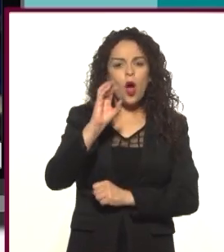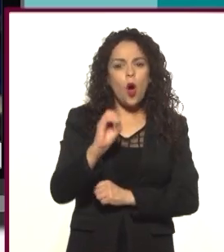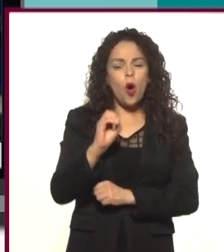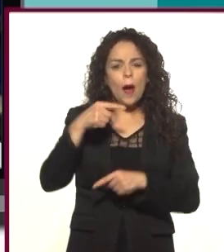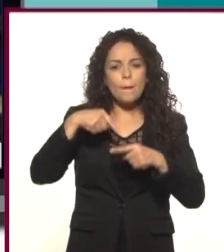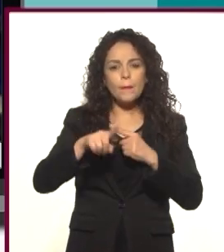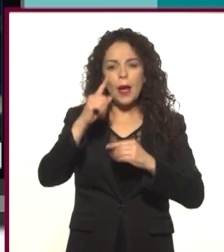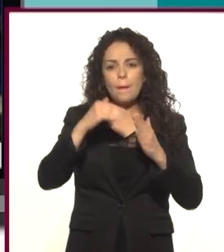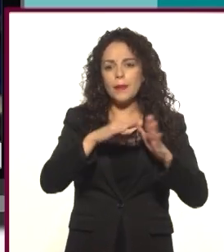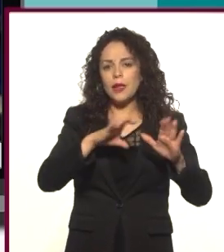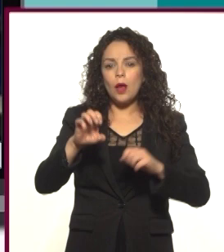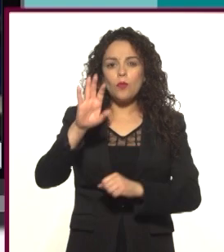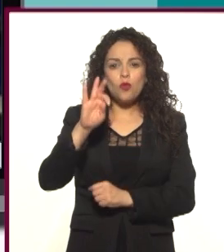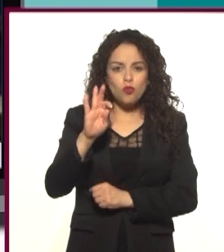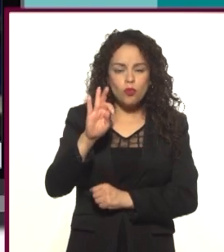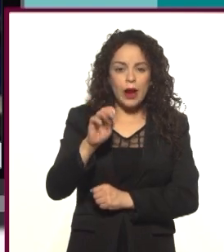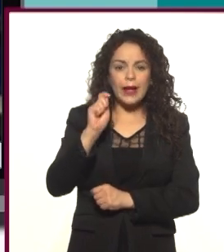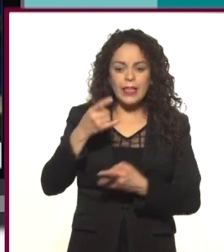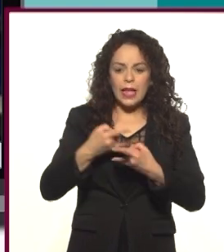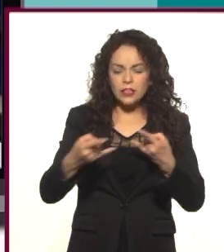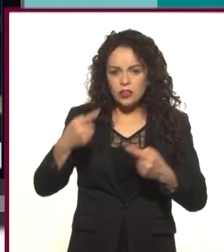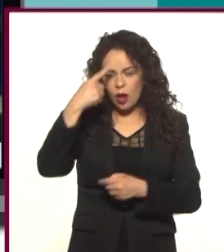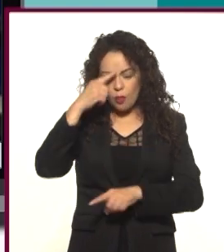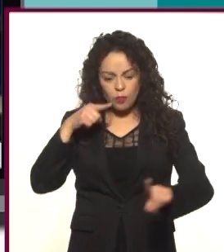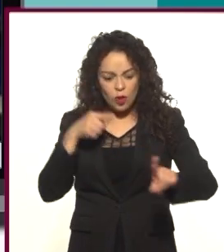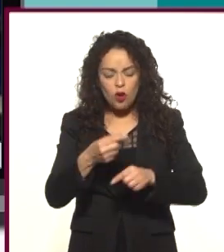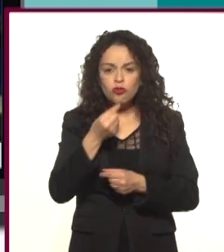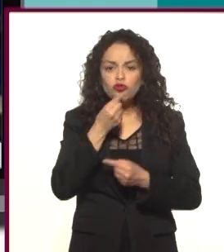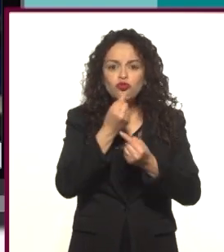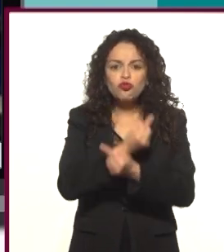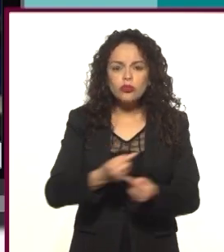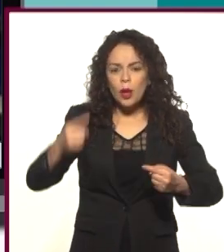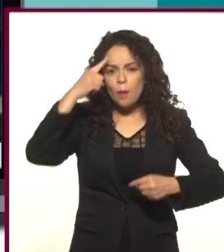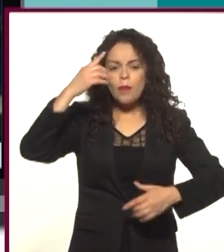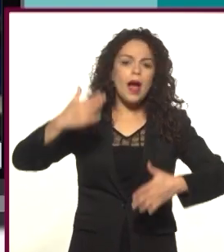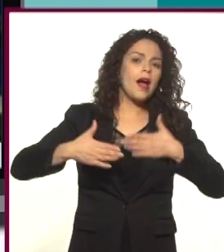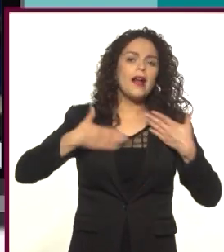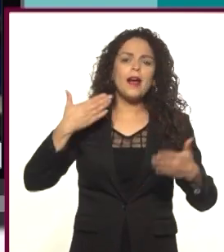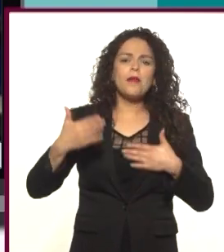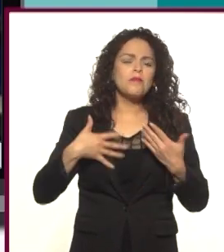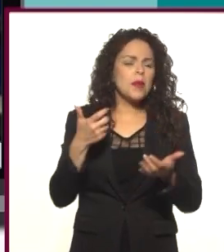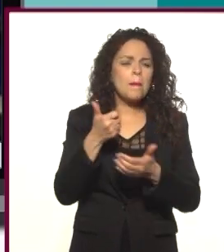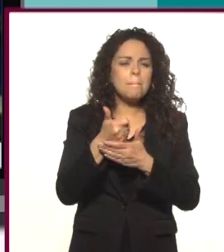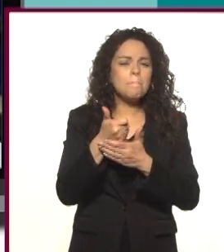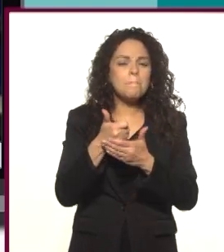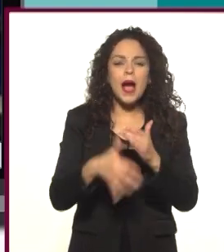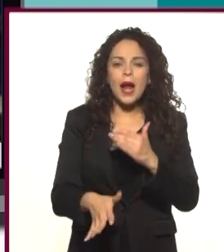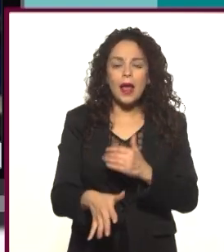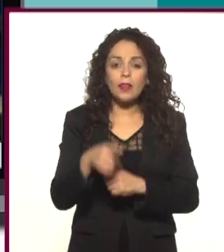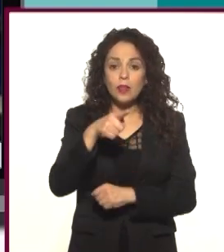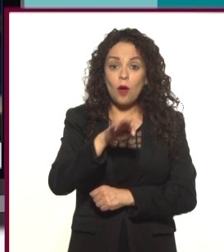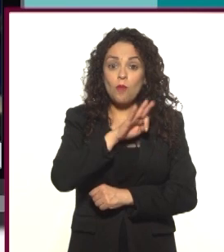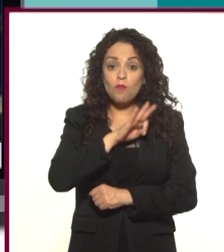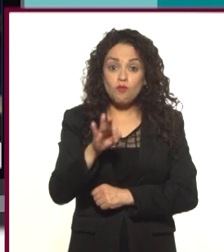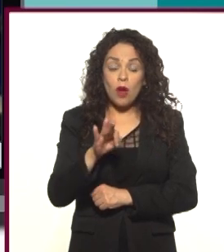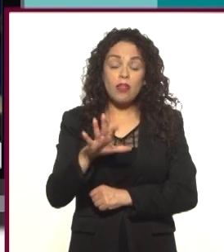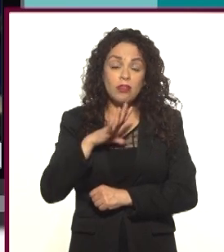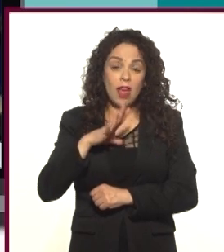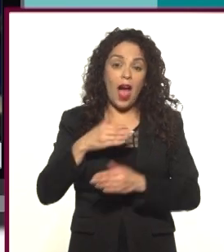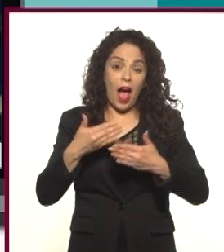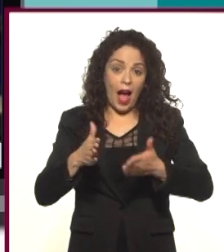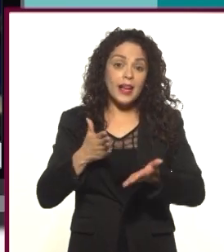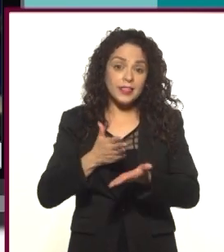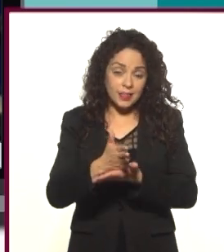40, eran historias dirigidas a niños, eran como un entretenimiento barato al cual ellos podían